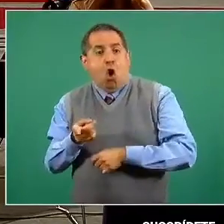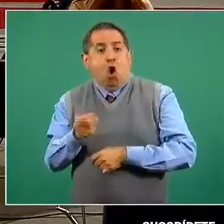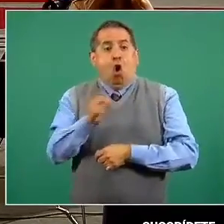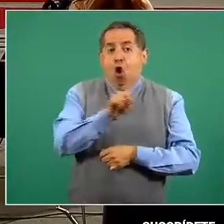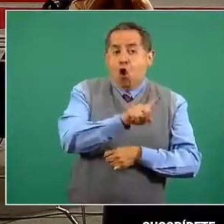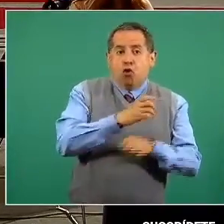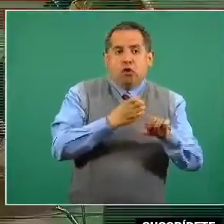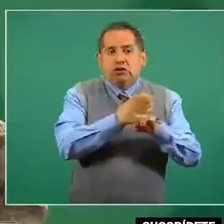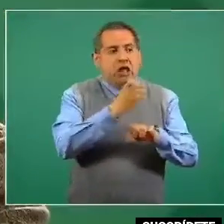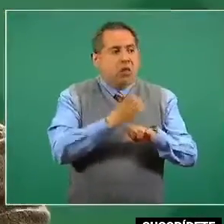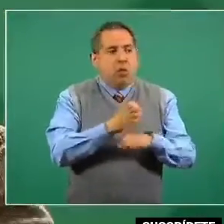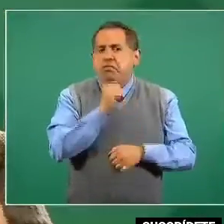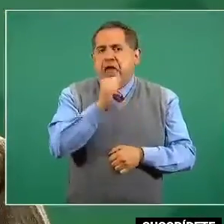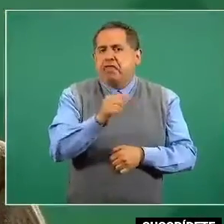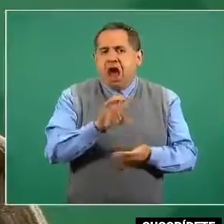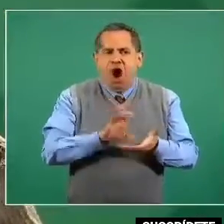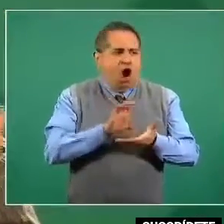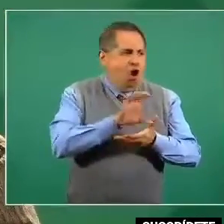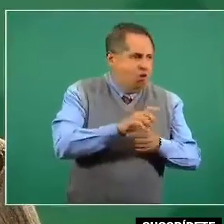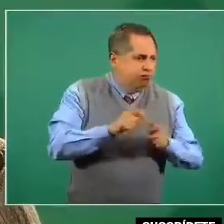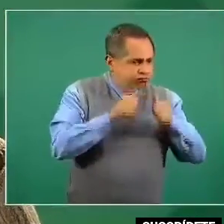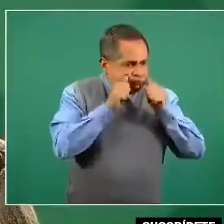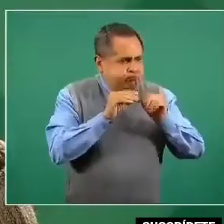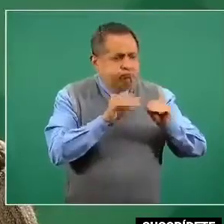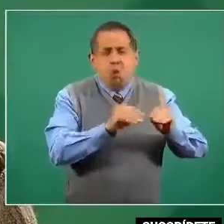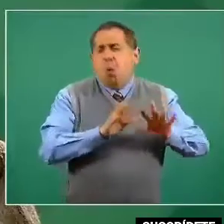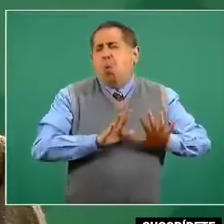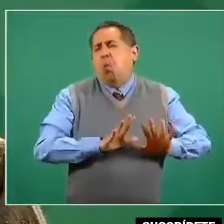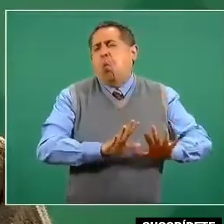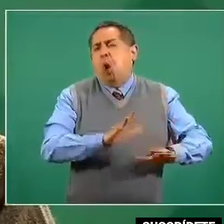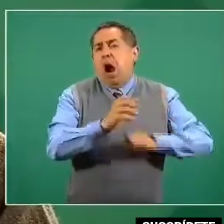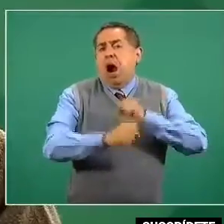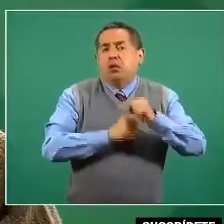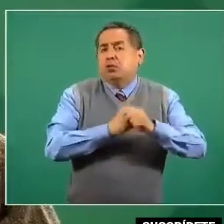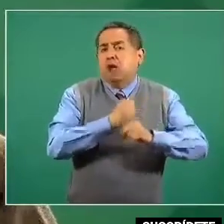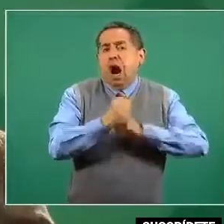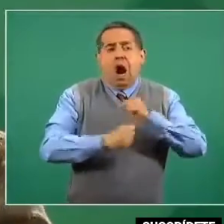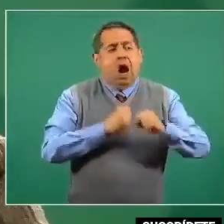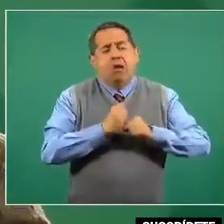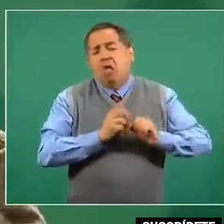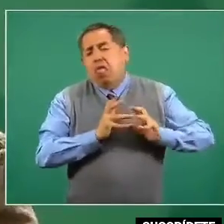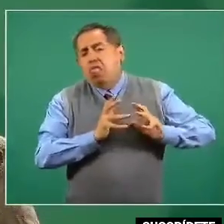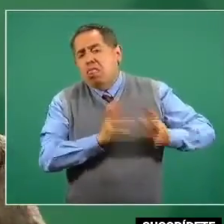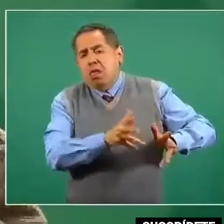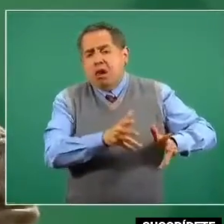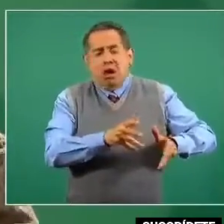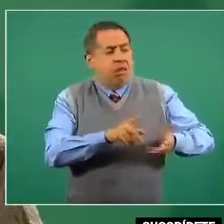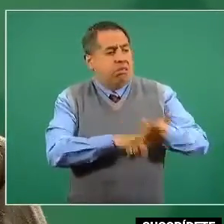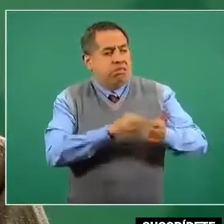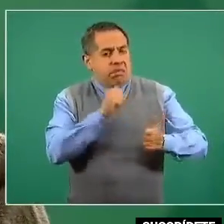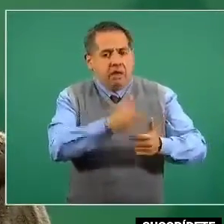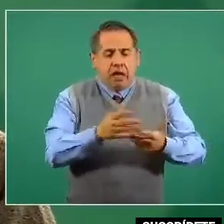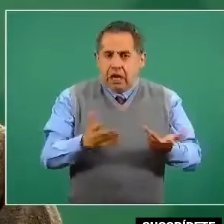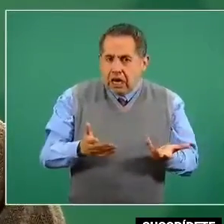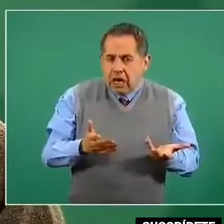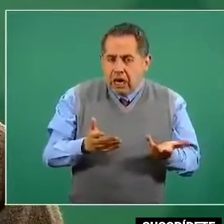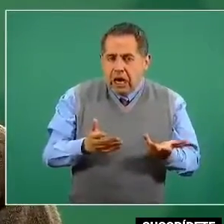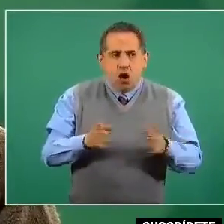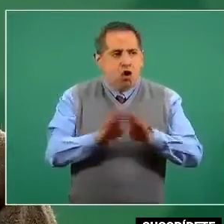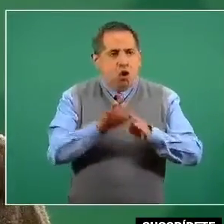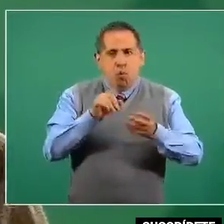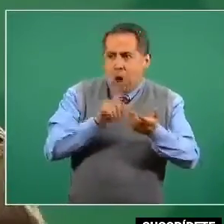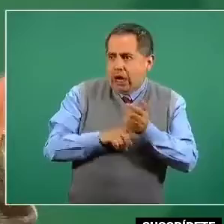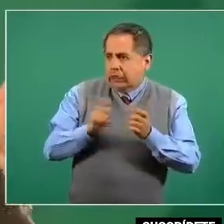si comparamos por el mismo tiempo, la cantidad de la inversión traducida en instalaciones, en personal, en